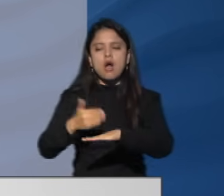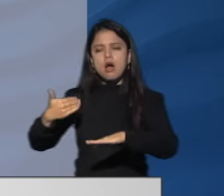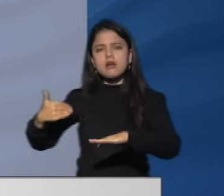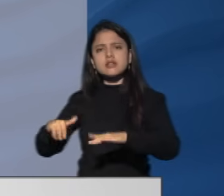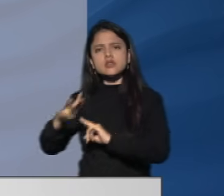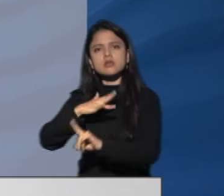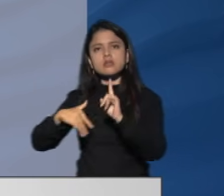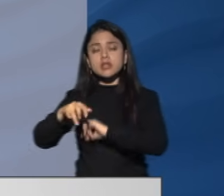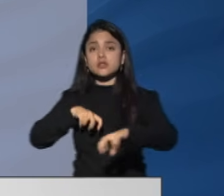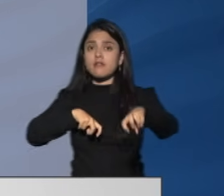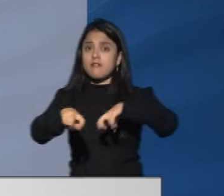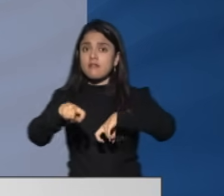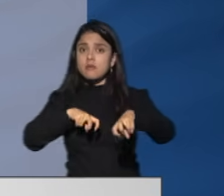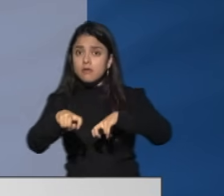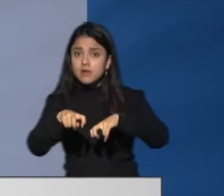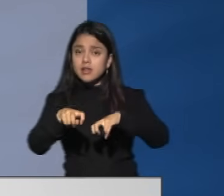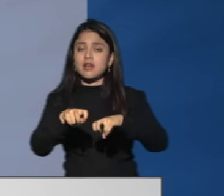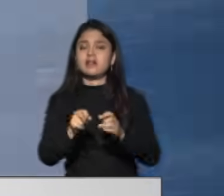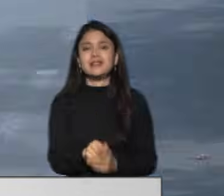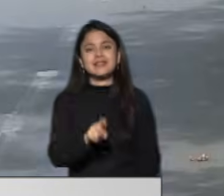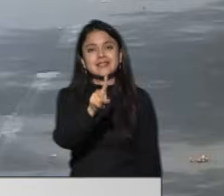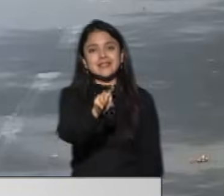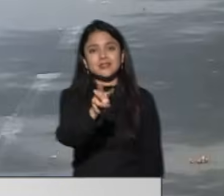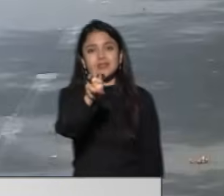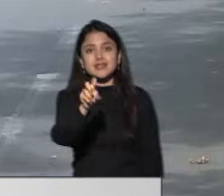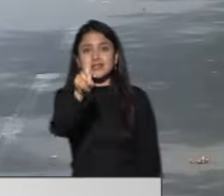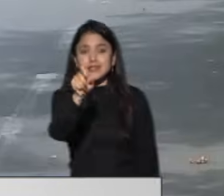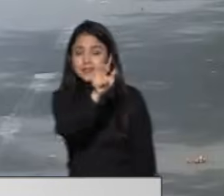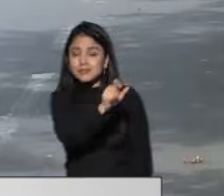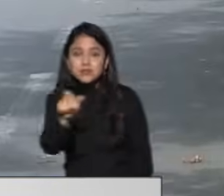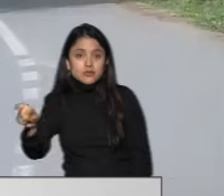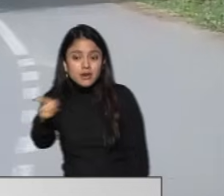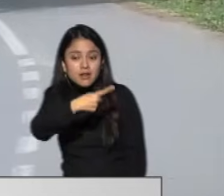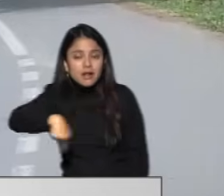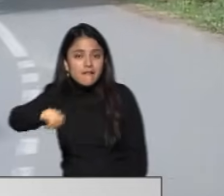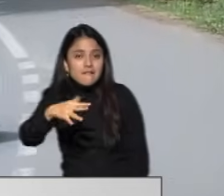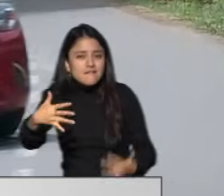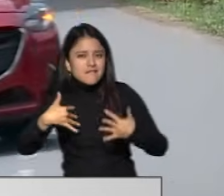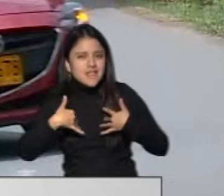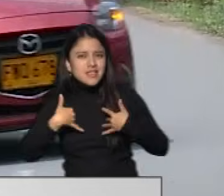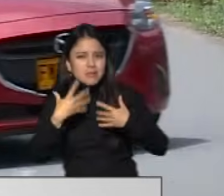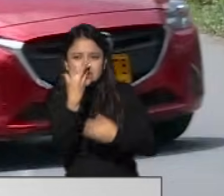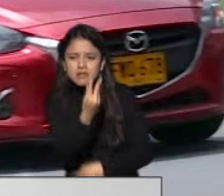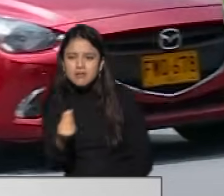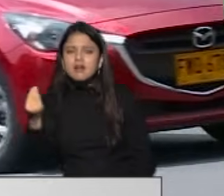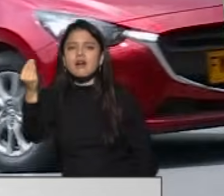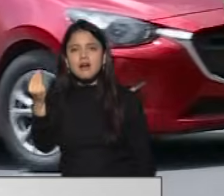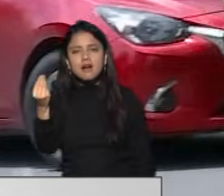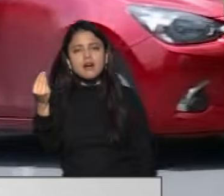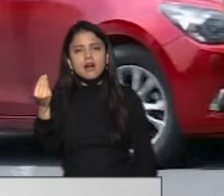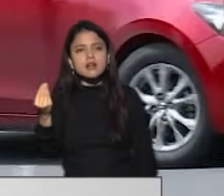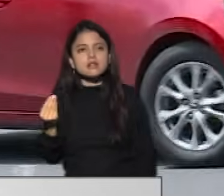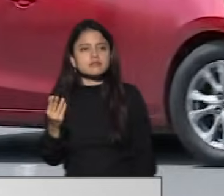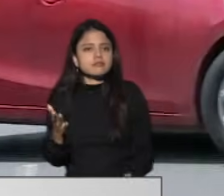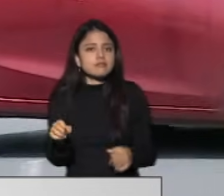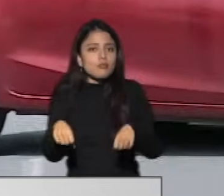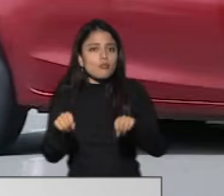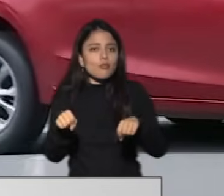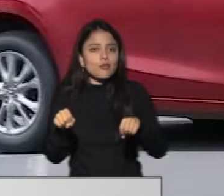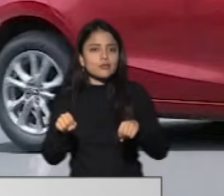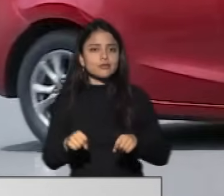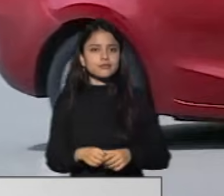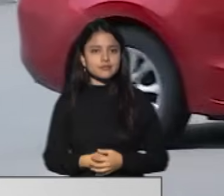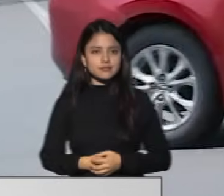afecta a todos los actores de la vía, 186 de estas víctimas corresponden a motociclistas, una cifra que lamentablemente continúa en